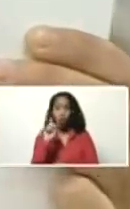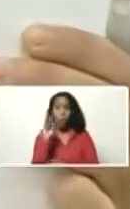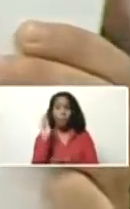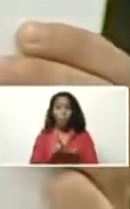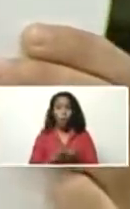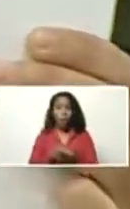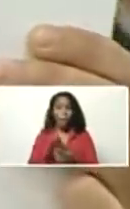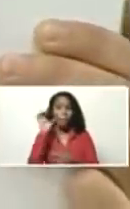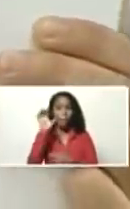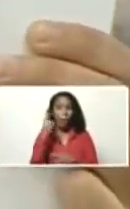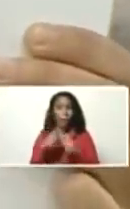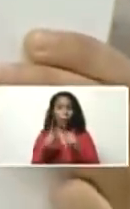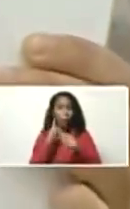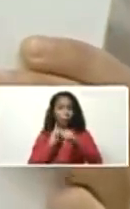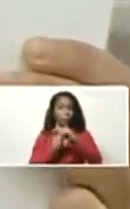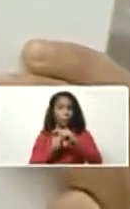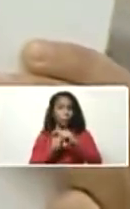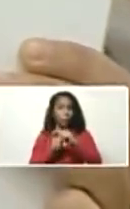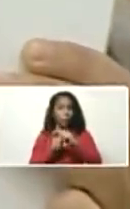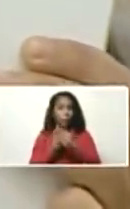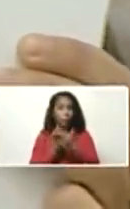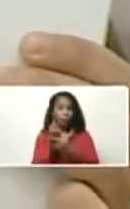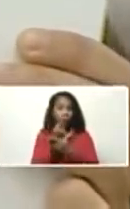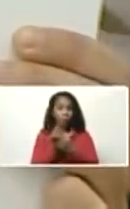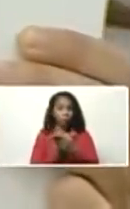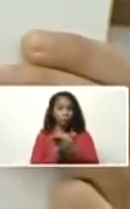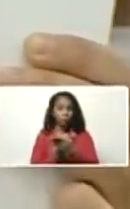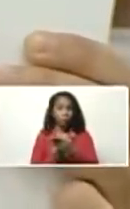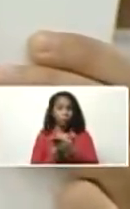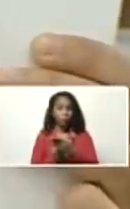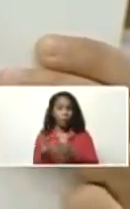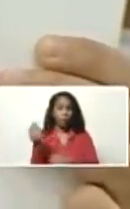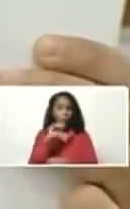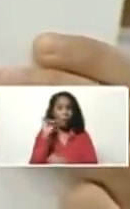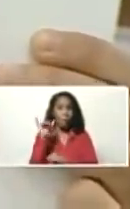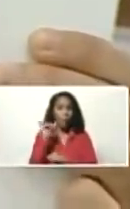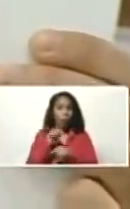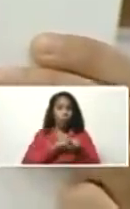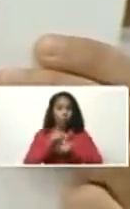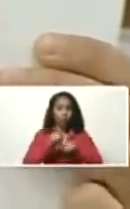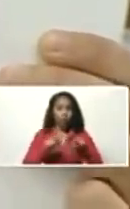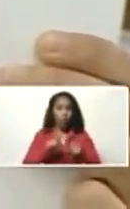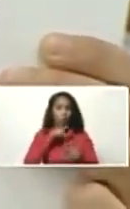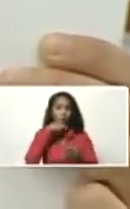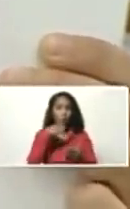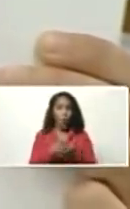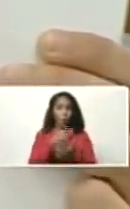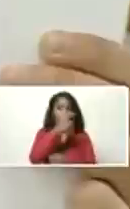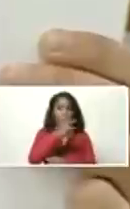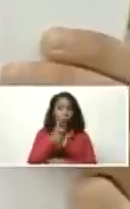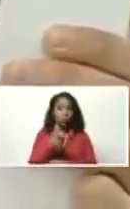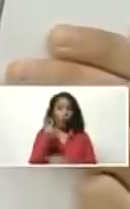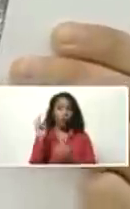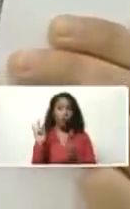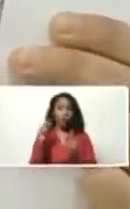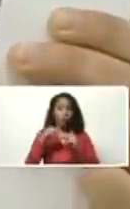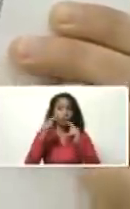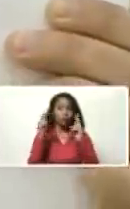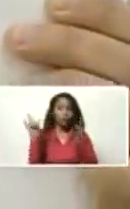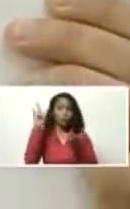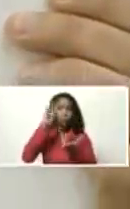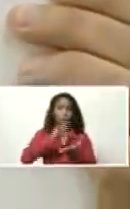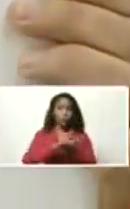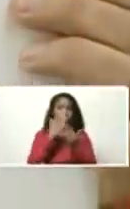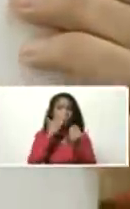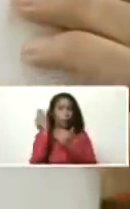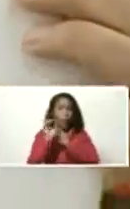identidad geográfica, cartográfica, y además las mismas coordenadas, los nombres de las ciudades, de los aeropuertos, están allí